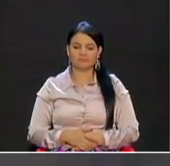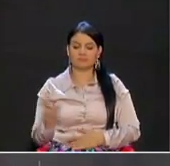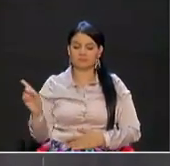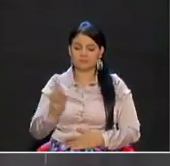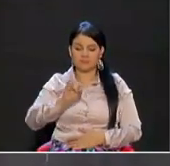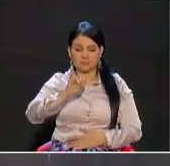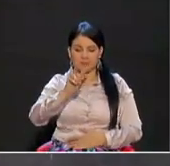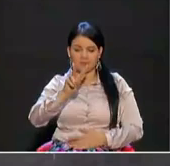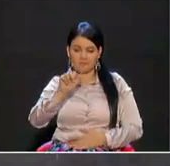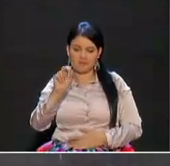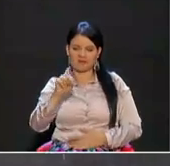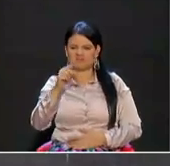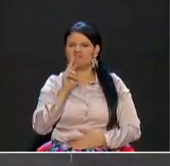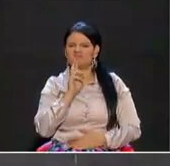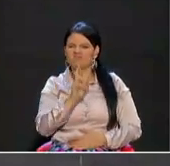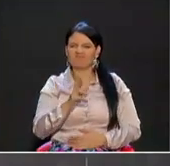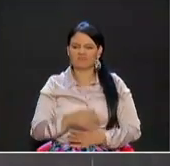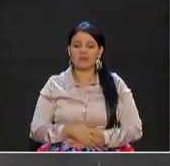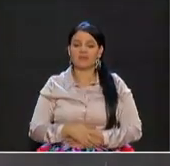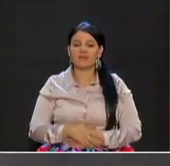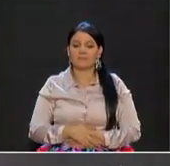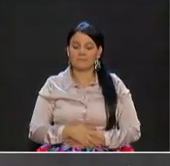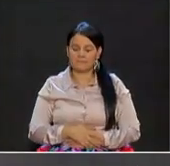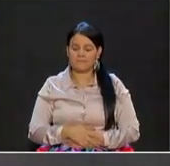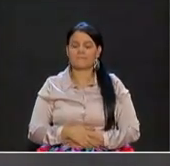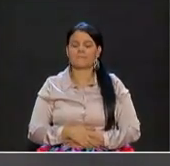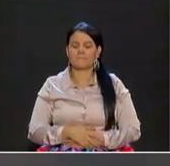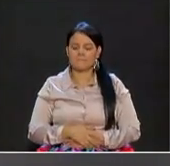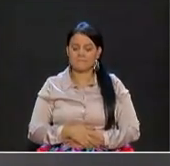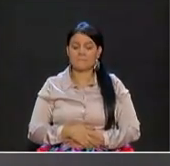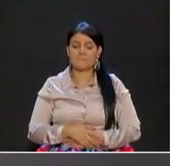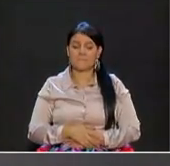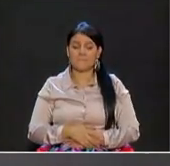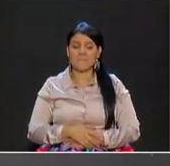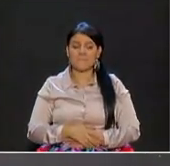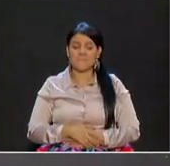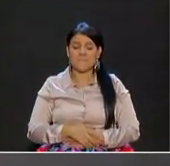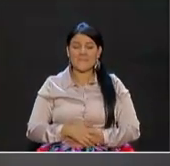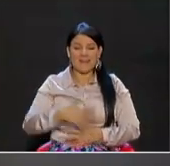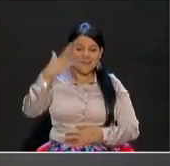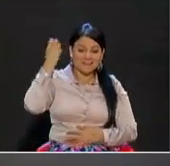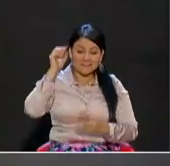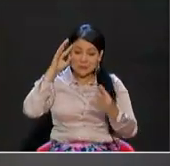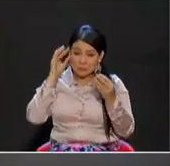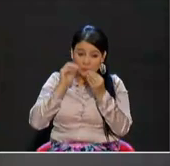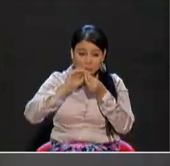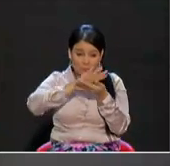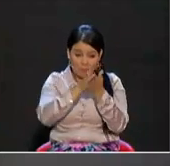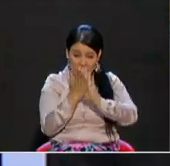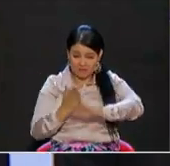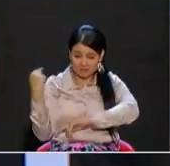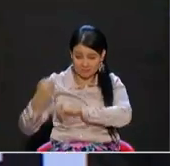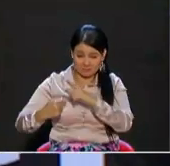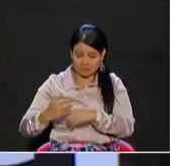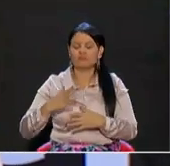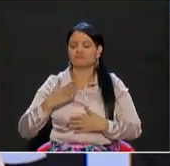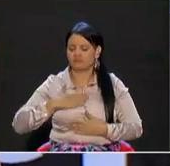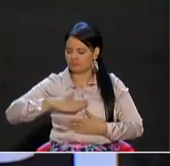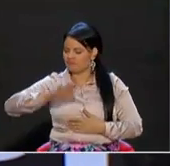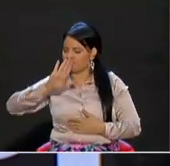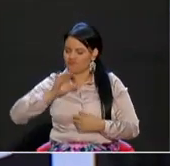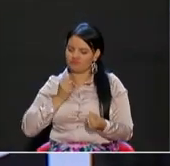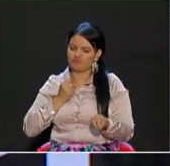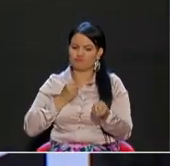mauricio apoyo al acuerdo de paz totalmente yo creo que esos espacios territoriales de capacitación de comprobación